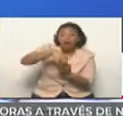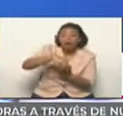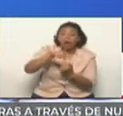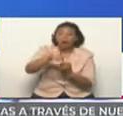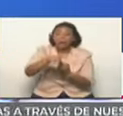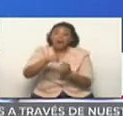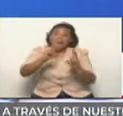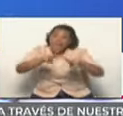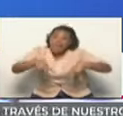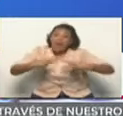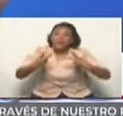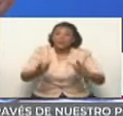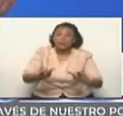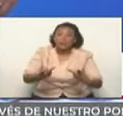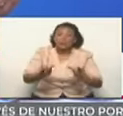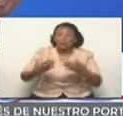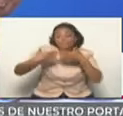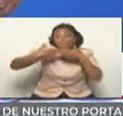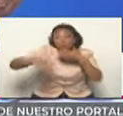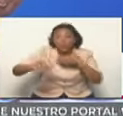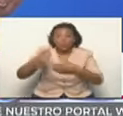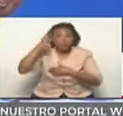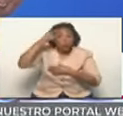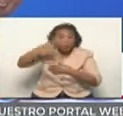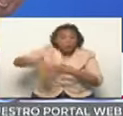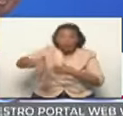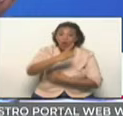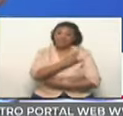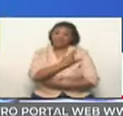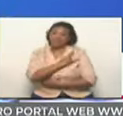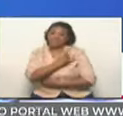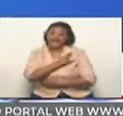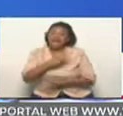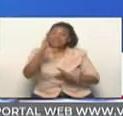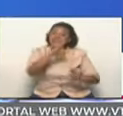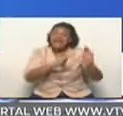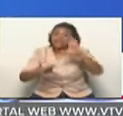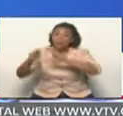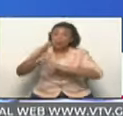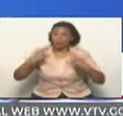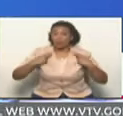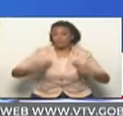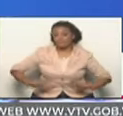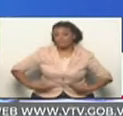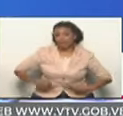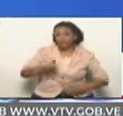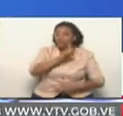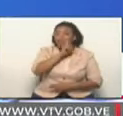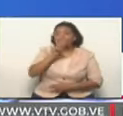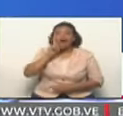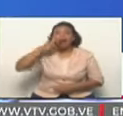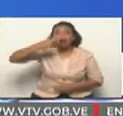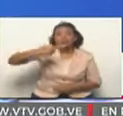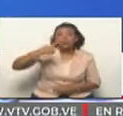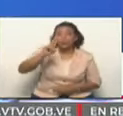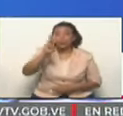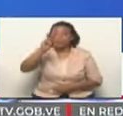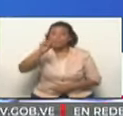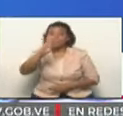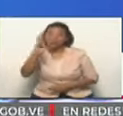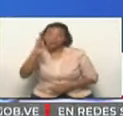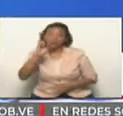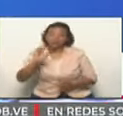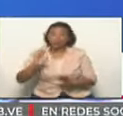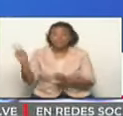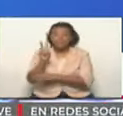la inauguración pronto de la Universidad de las Ciencias Humberto Fernández Morán, Venezuela va a dar un salto